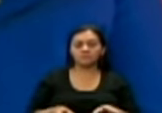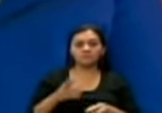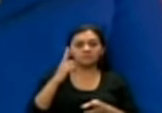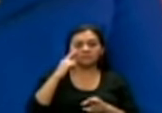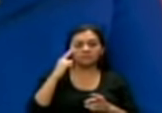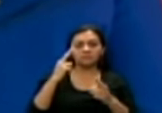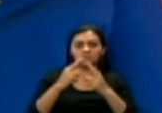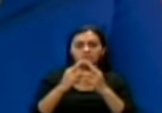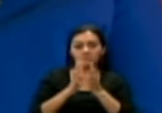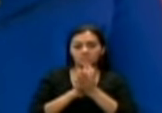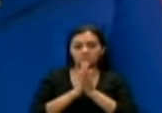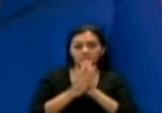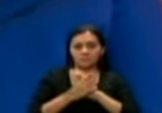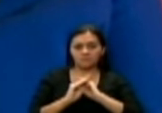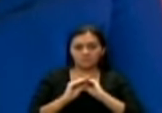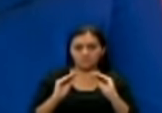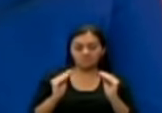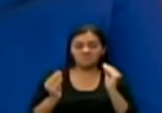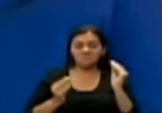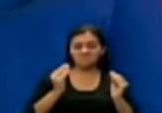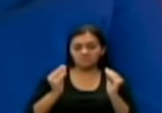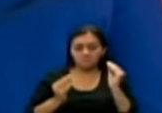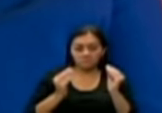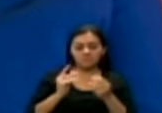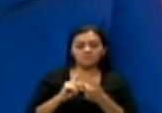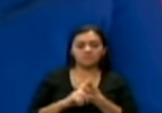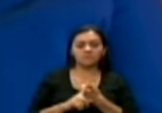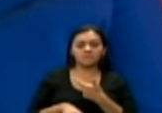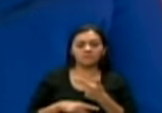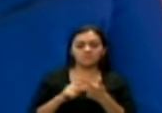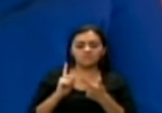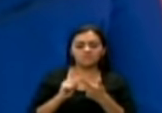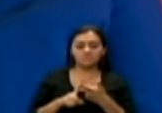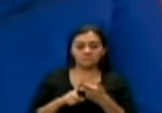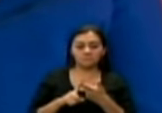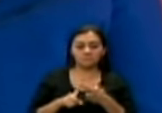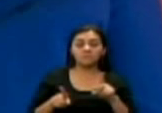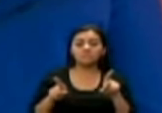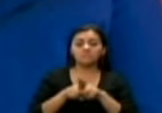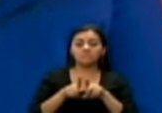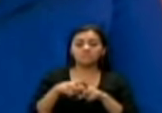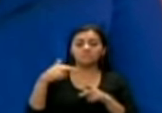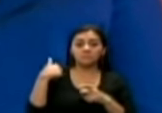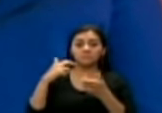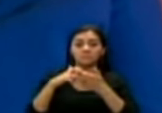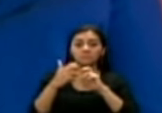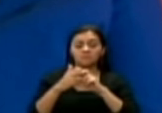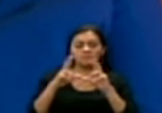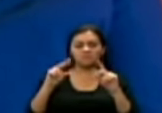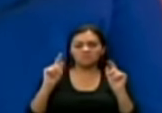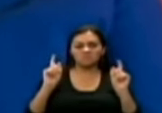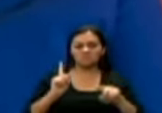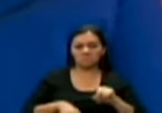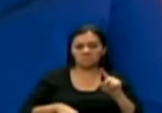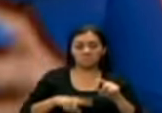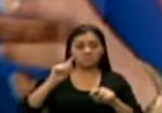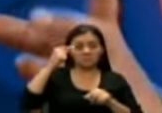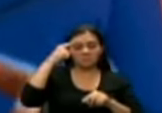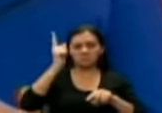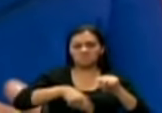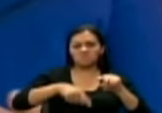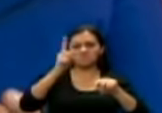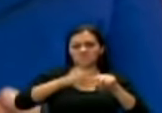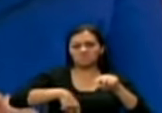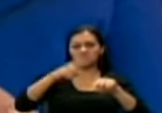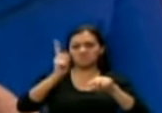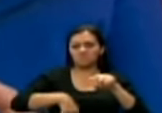reconocer absolutamente lo que se hace, llevar como a una incapacidad del gobierno, ¿verdad?, que hay vacío de